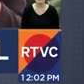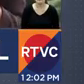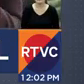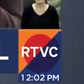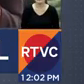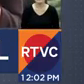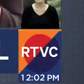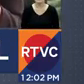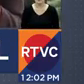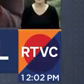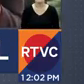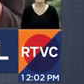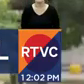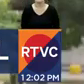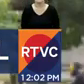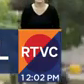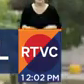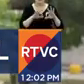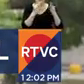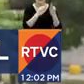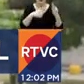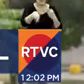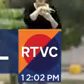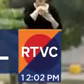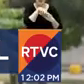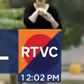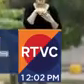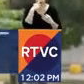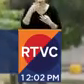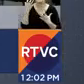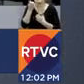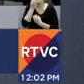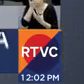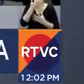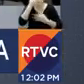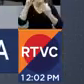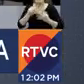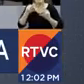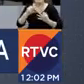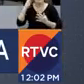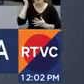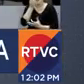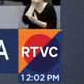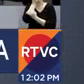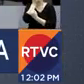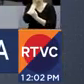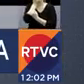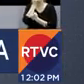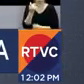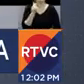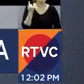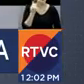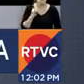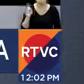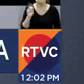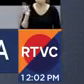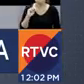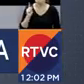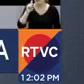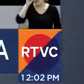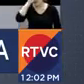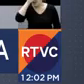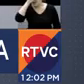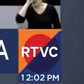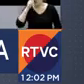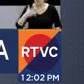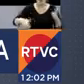Pues José, la expectativa que tienen los familiares es que Jonier diga toda la verdad, pues ellos aseguran que él no actuó solo. Esto teniendo en cuenta que sí hubo